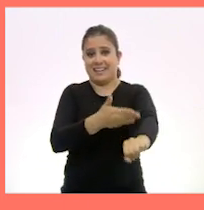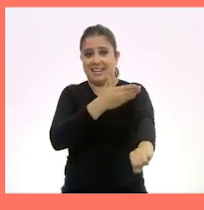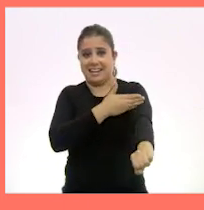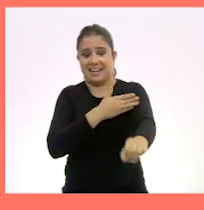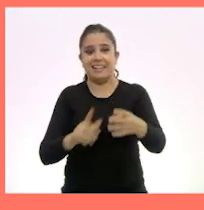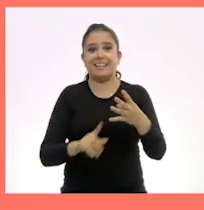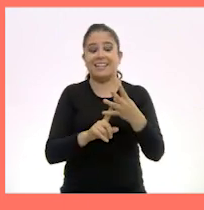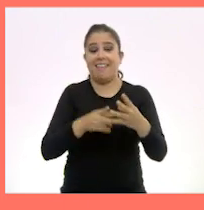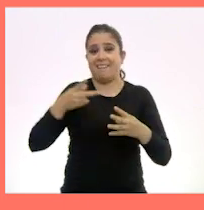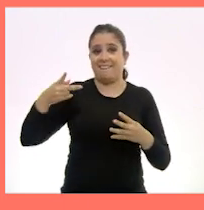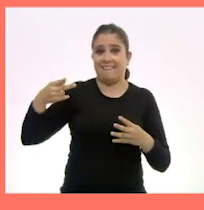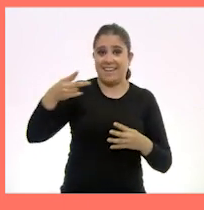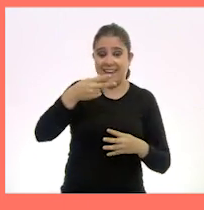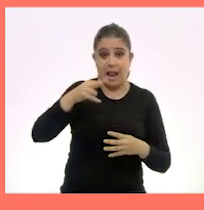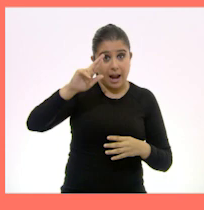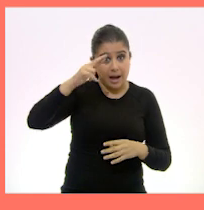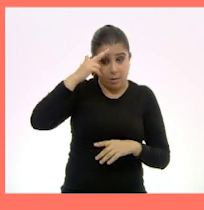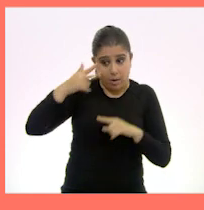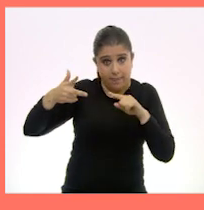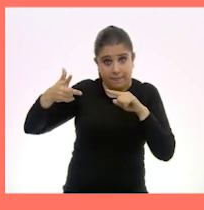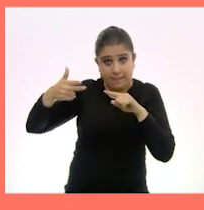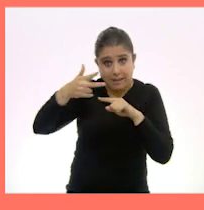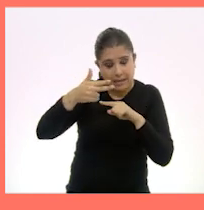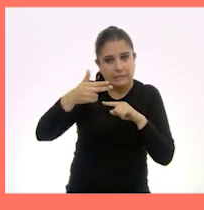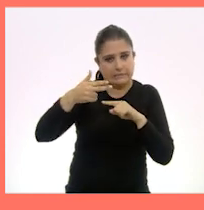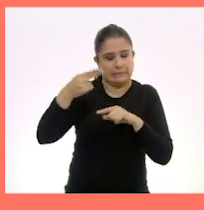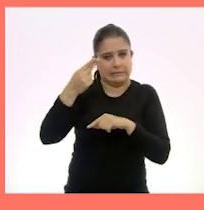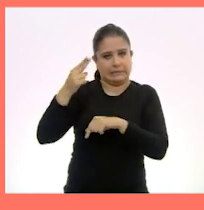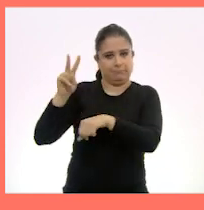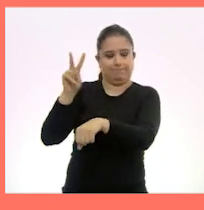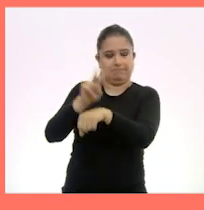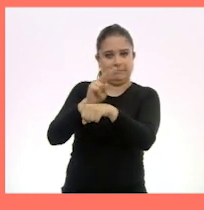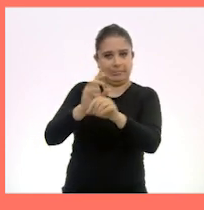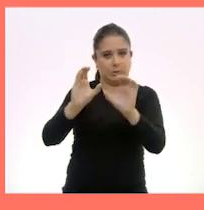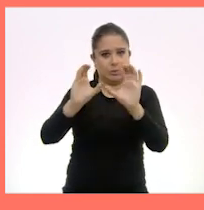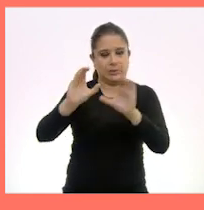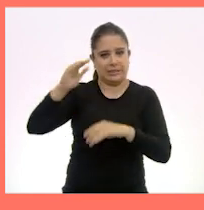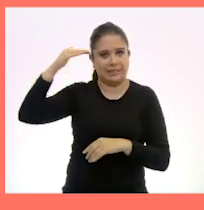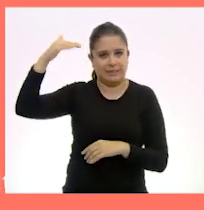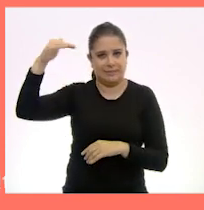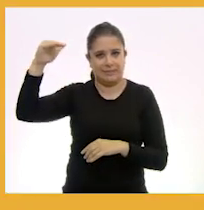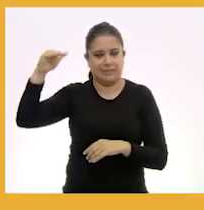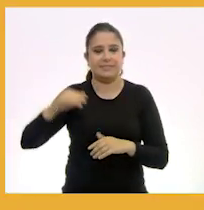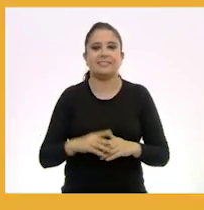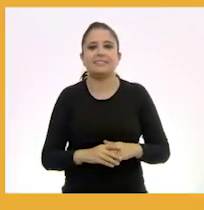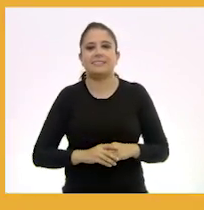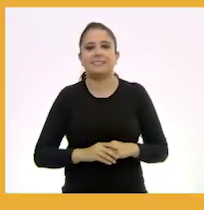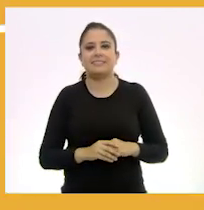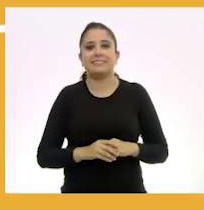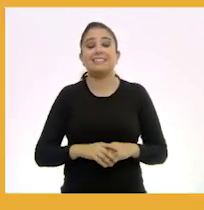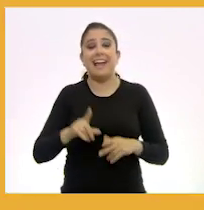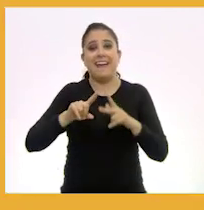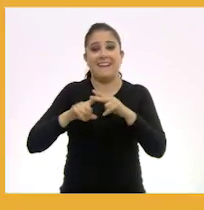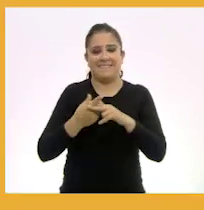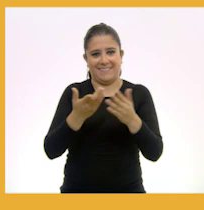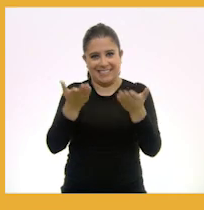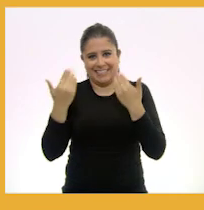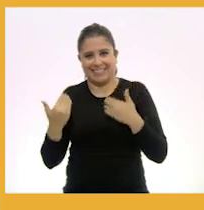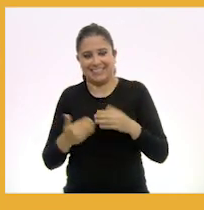y tijeras. Recuerda que la manipulación de estas debe estar supervisada por un adulto.